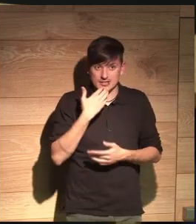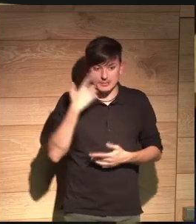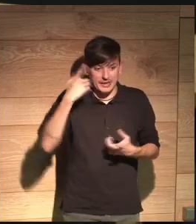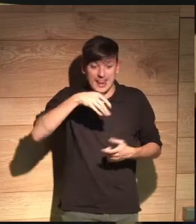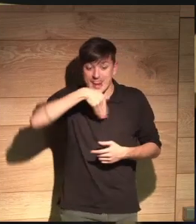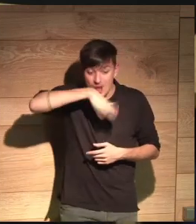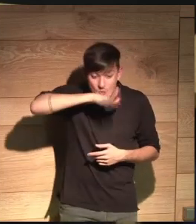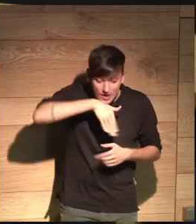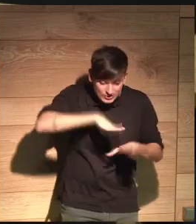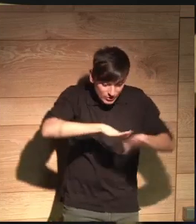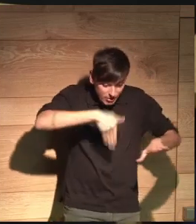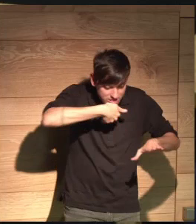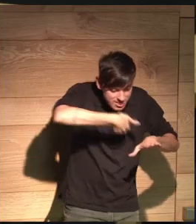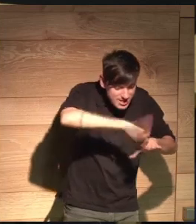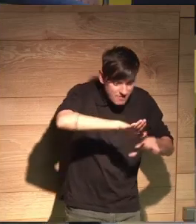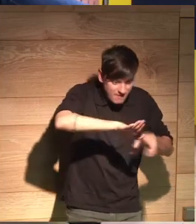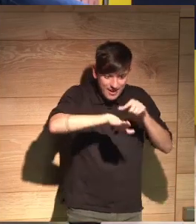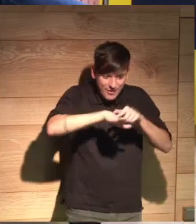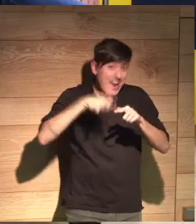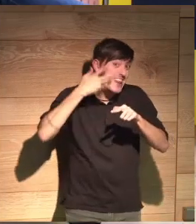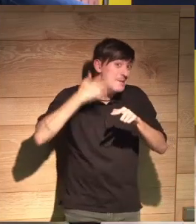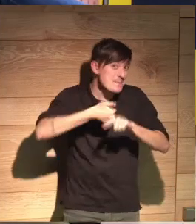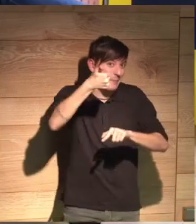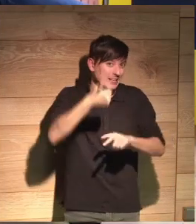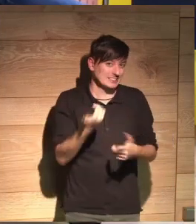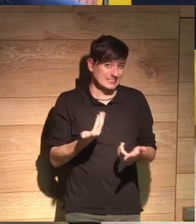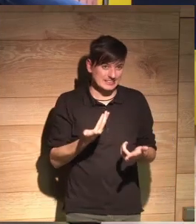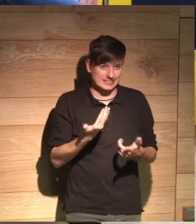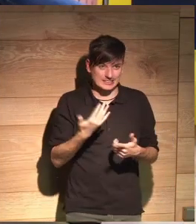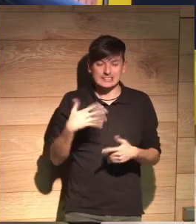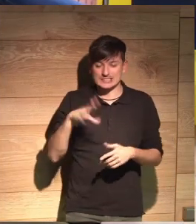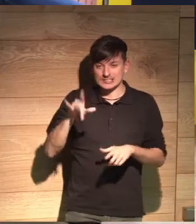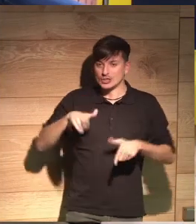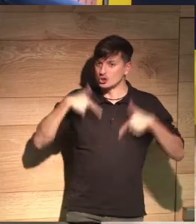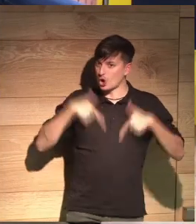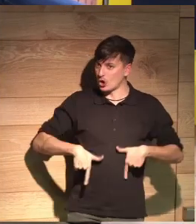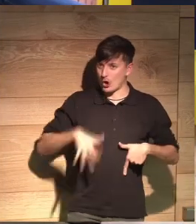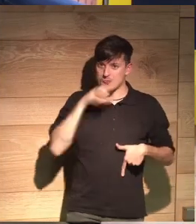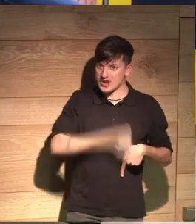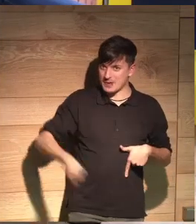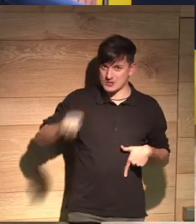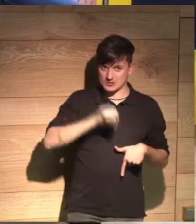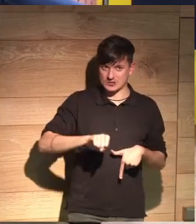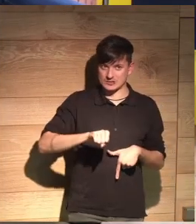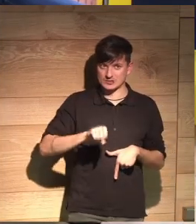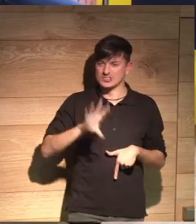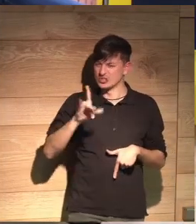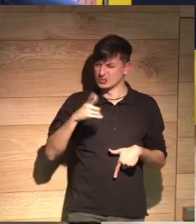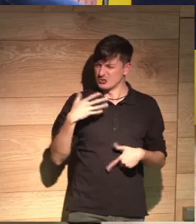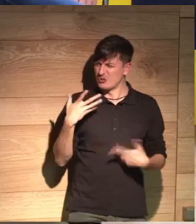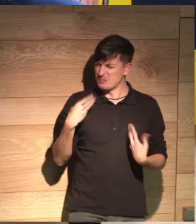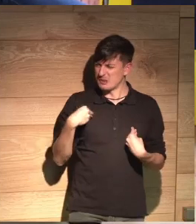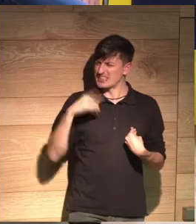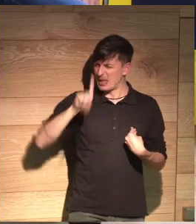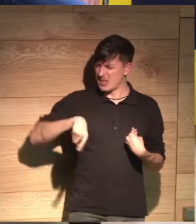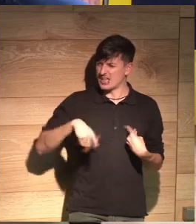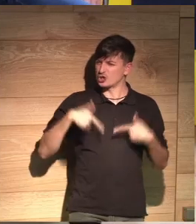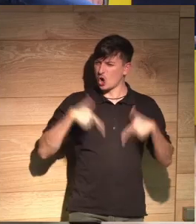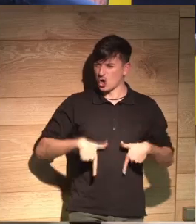piso y dedica la lengua apretó que es excepcional es es excepcional y además tienen estos sitios también pasé mucho tiempo en tokio